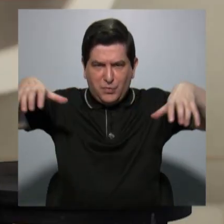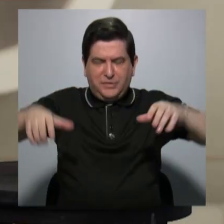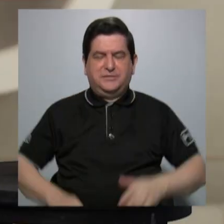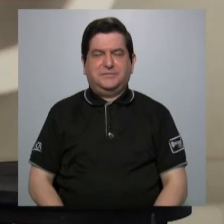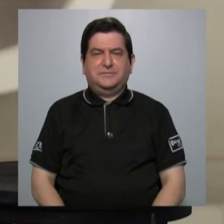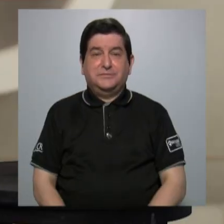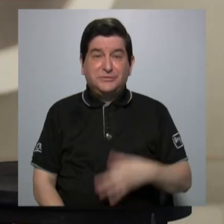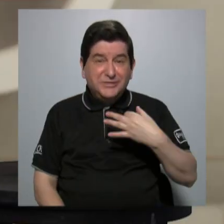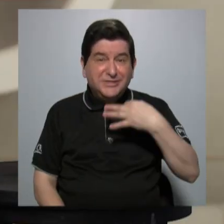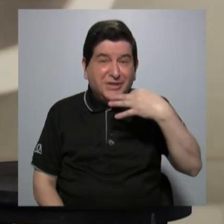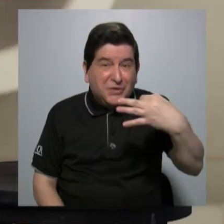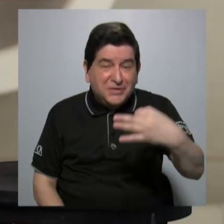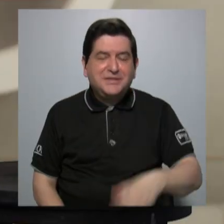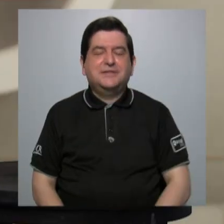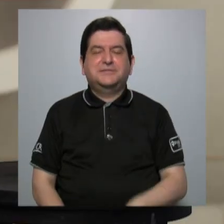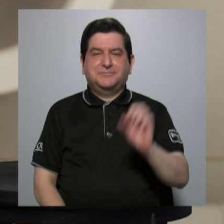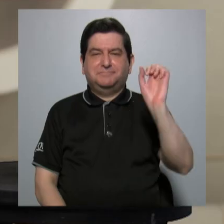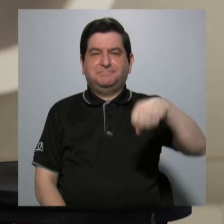esos residuos. Diario.